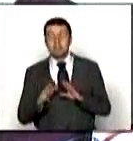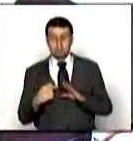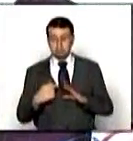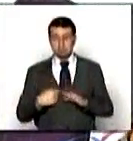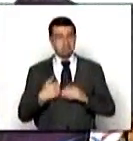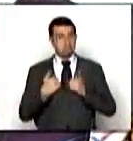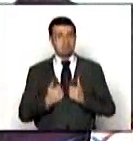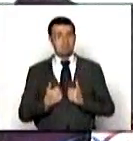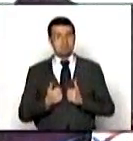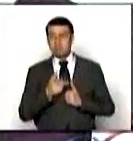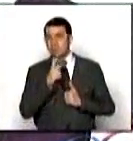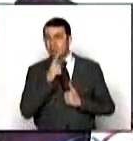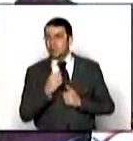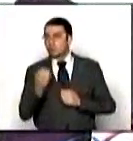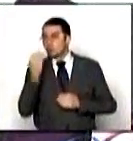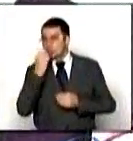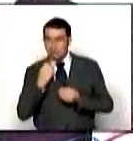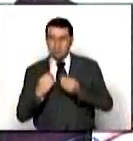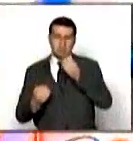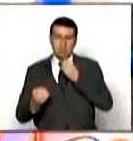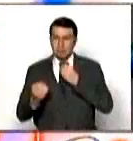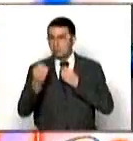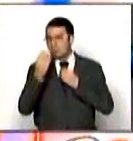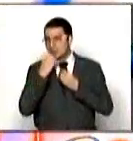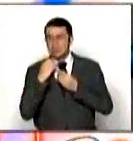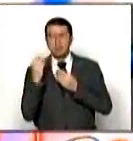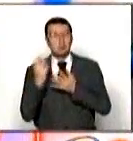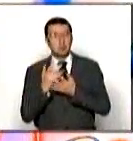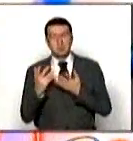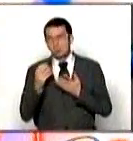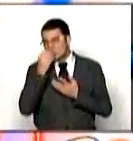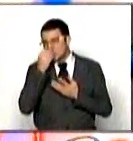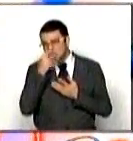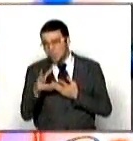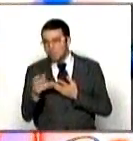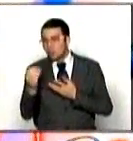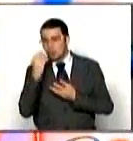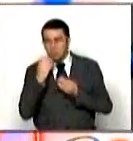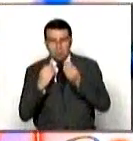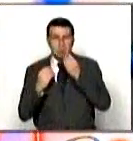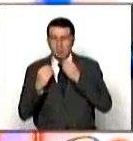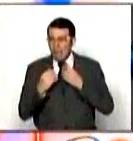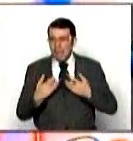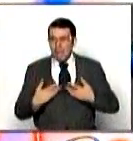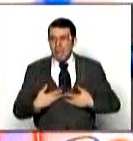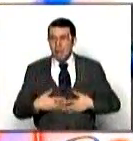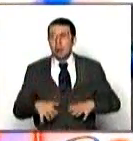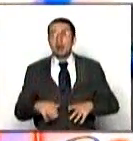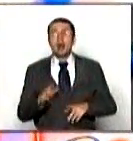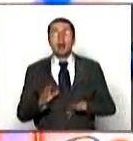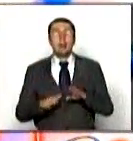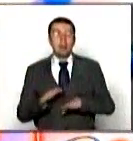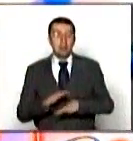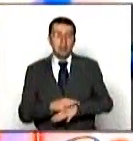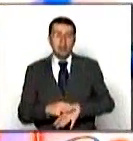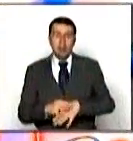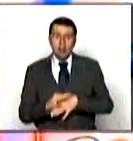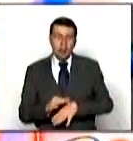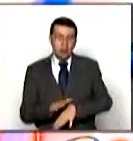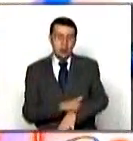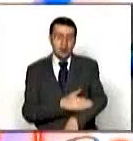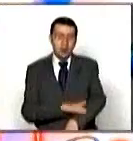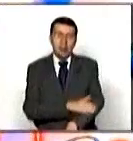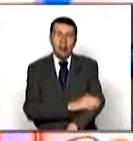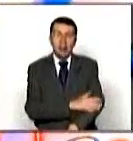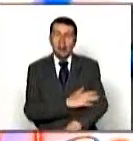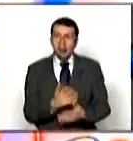o lo llevamos intoxicando de manera crónica con lo que comemos, con lo que nos aplicamos, con lo que nos untamos, incluso en la piel, entonces esos policías, como usted lo